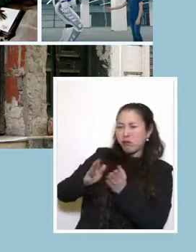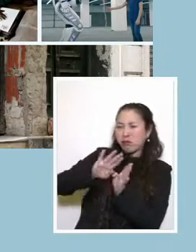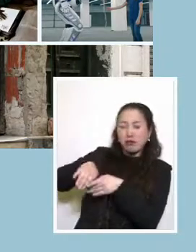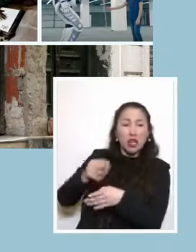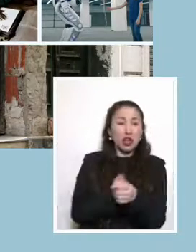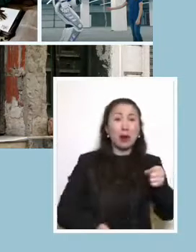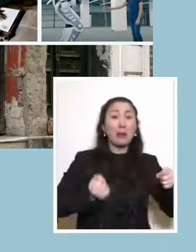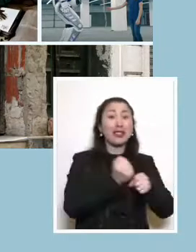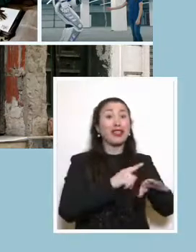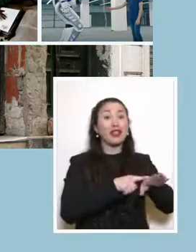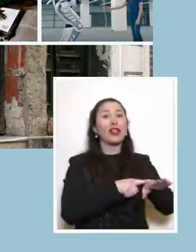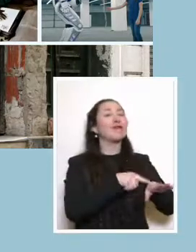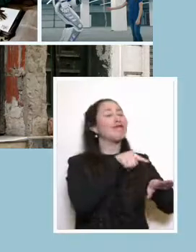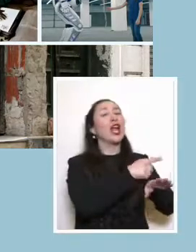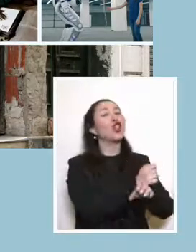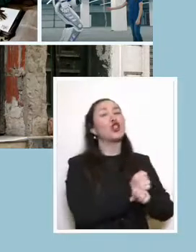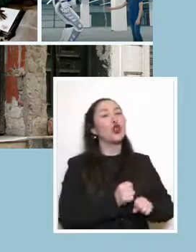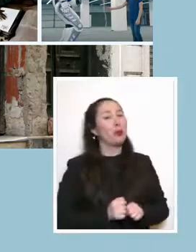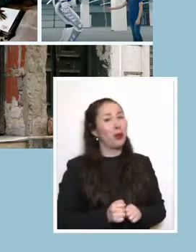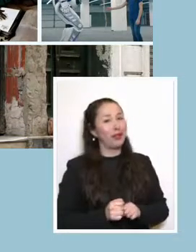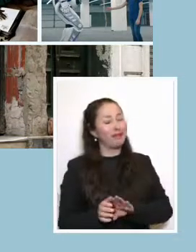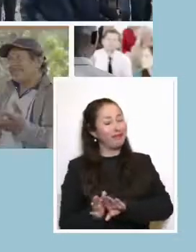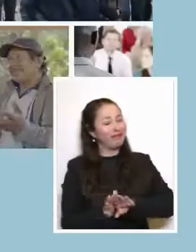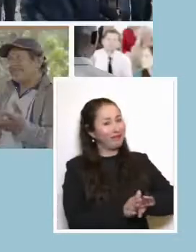desarrollo. Finalmente,